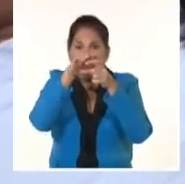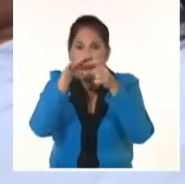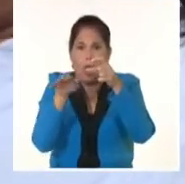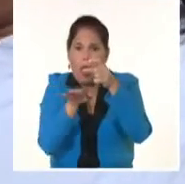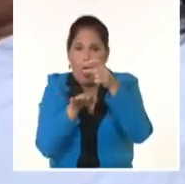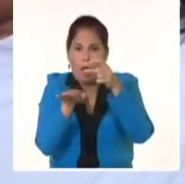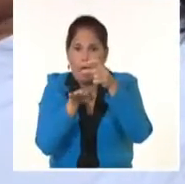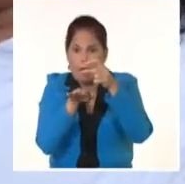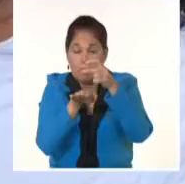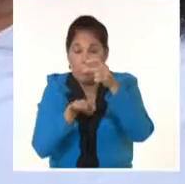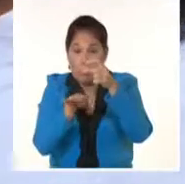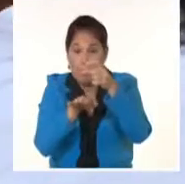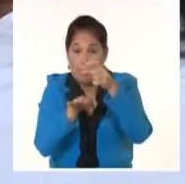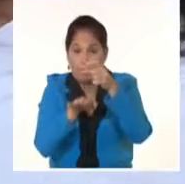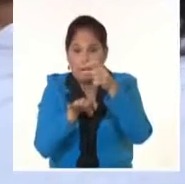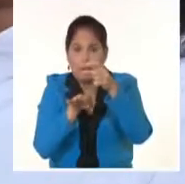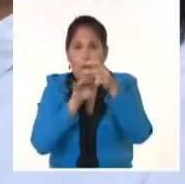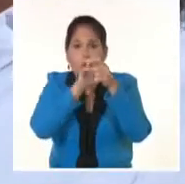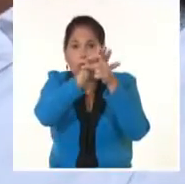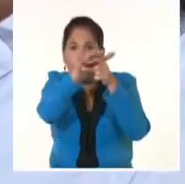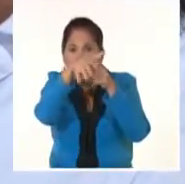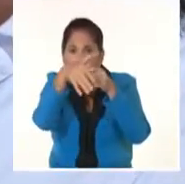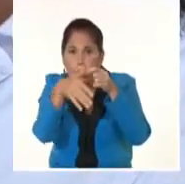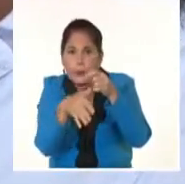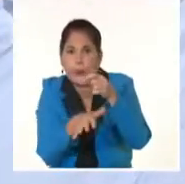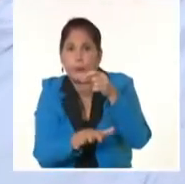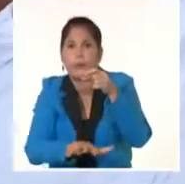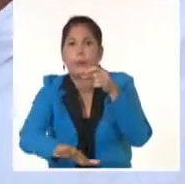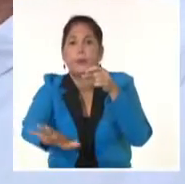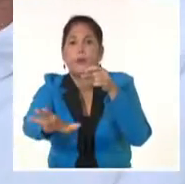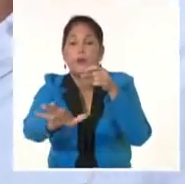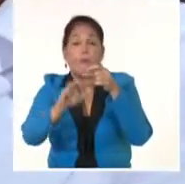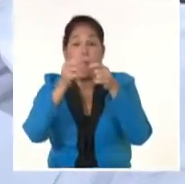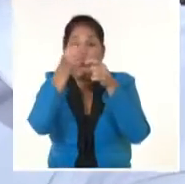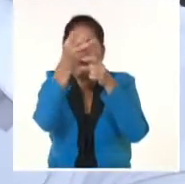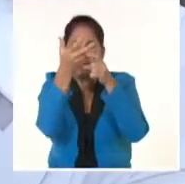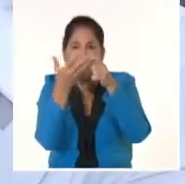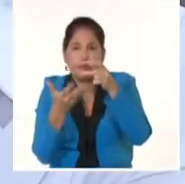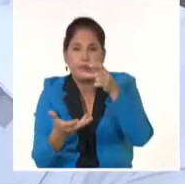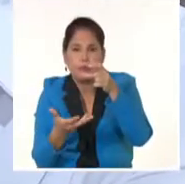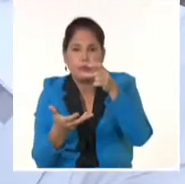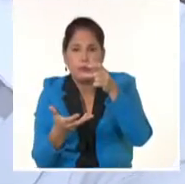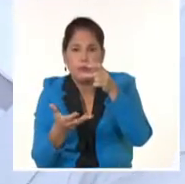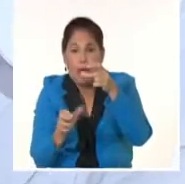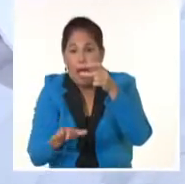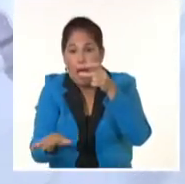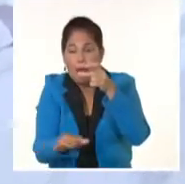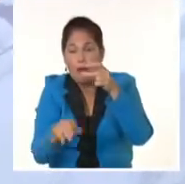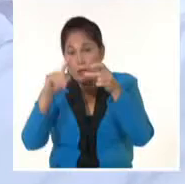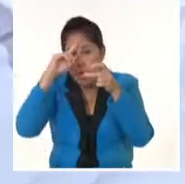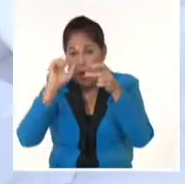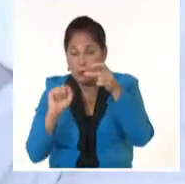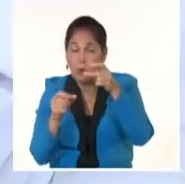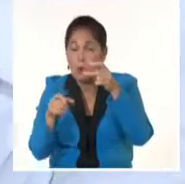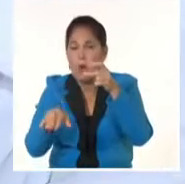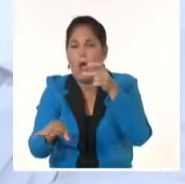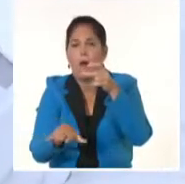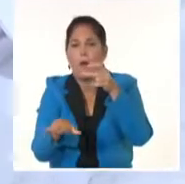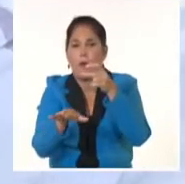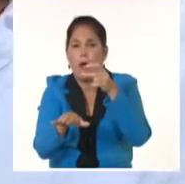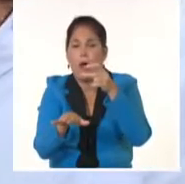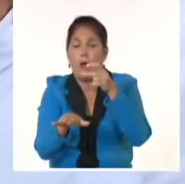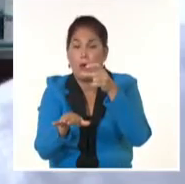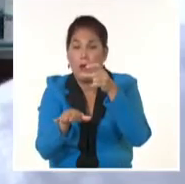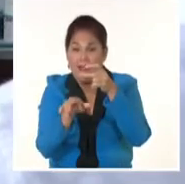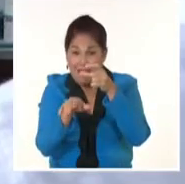de la copa al final, y todo eso corre hacia el fondo. ¿Cuál es el fondo? San Antonio. Pero detrás de San Antonio, es